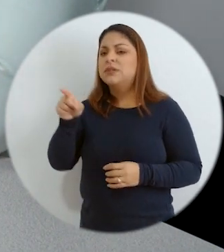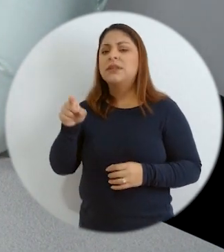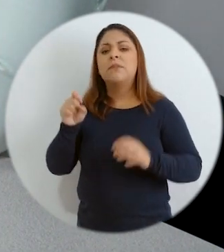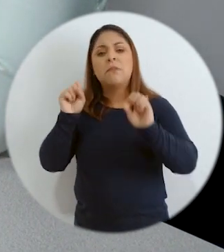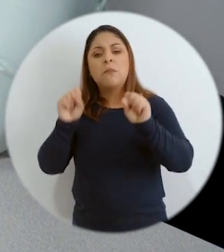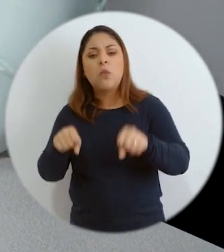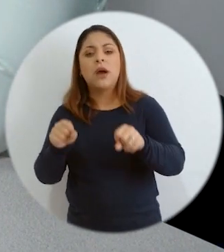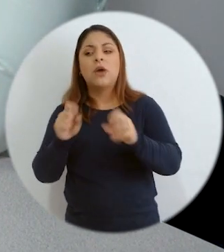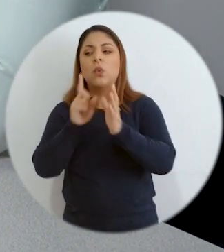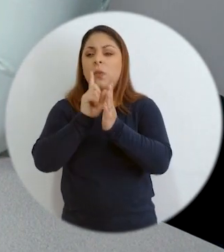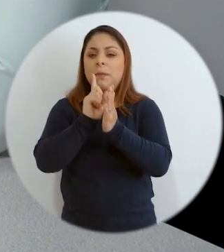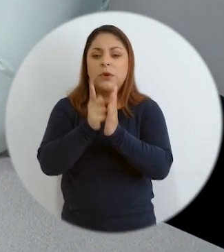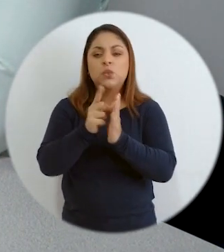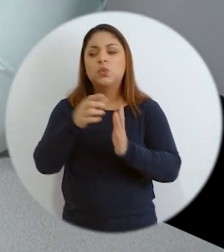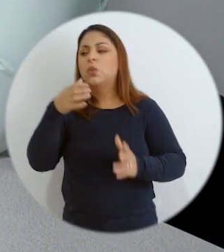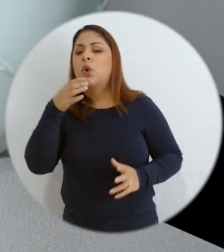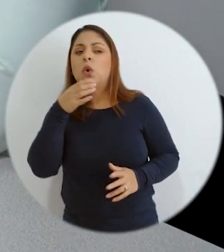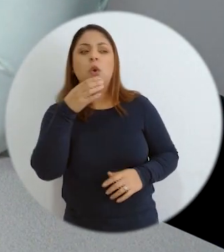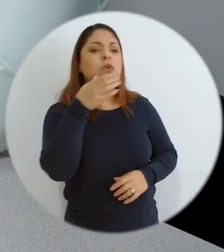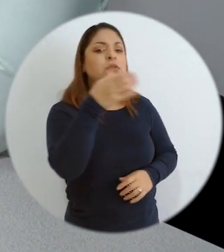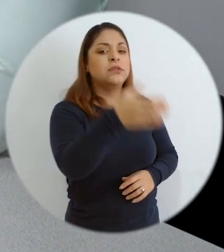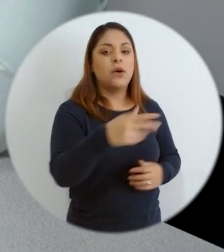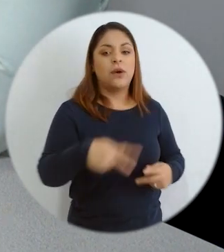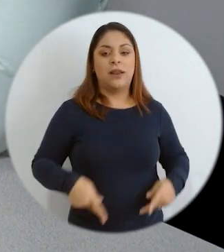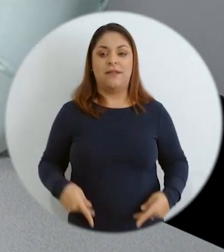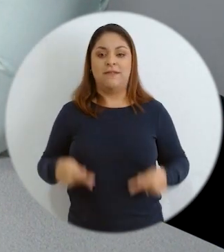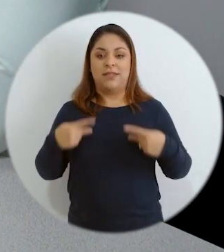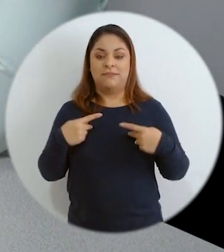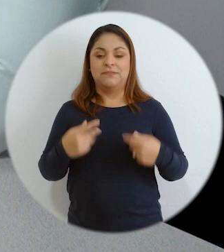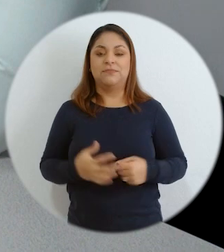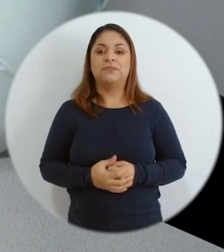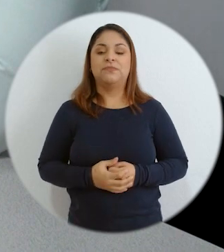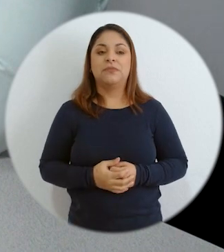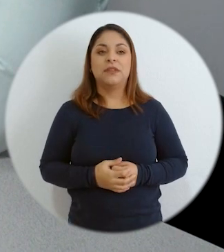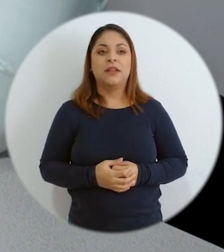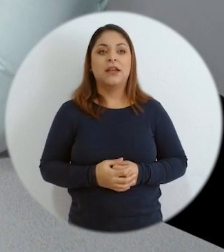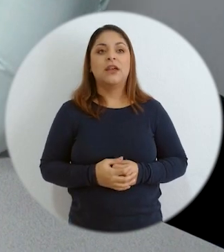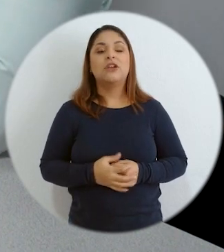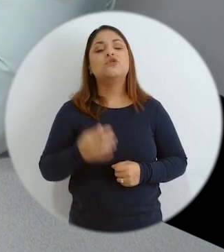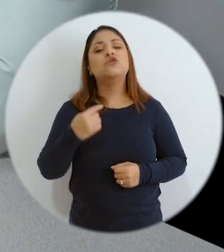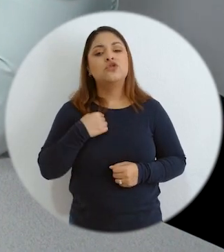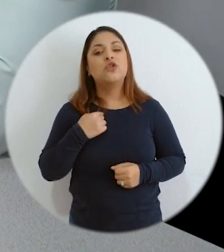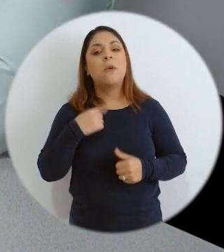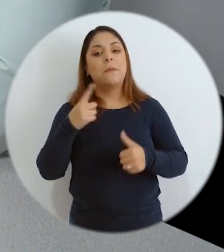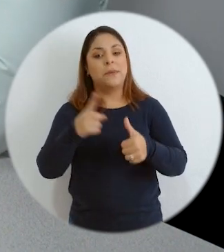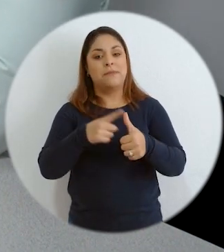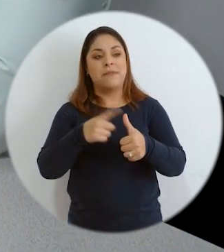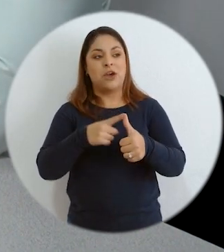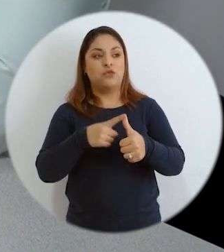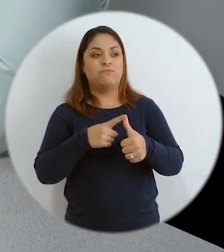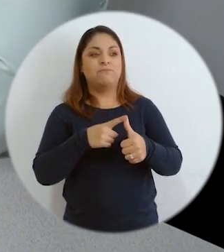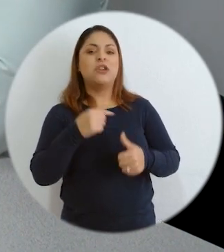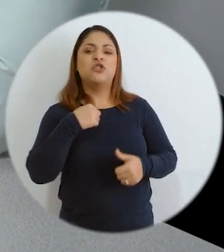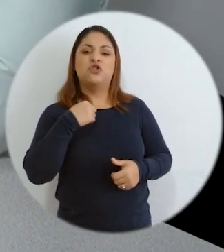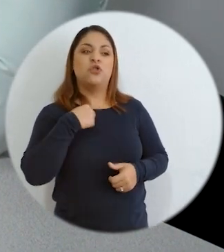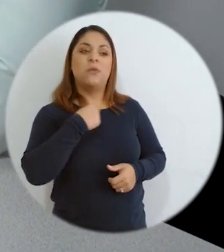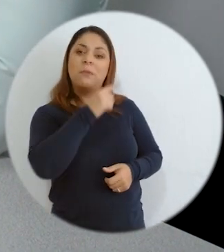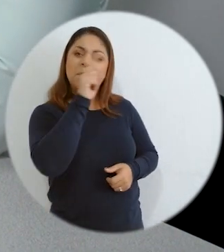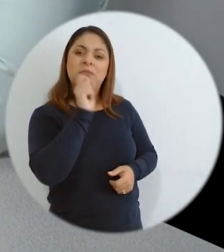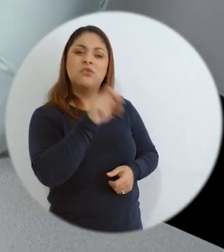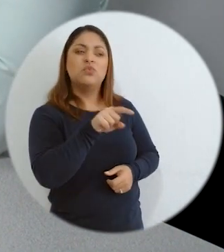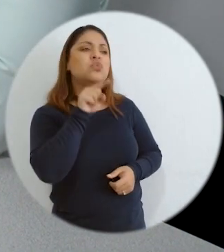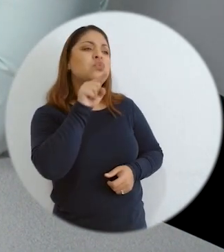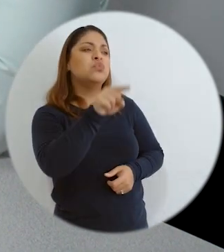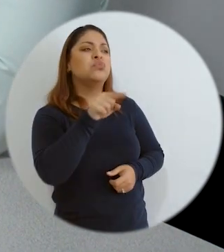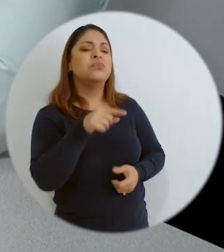más, y usted tuviera la oportunidad un minuto de darle un consejo de vida, ¿qué le daría? Bueno, yo creo que lo primero sería